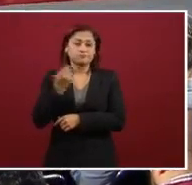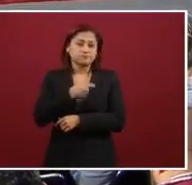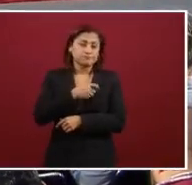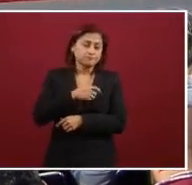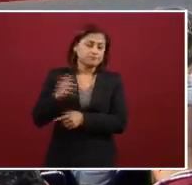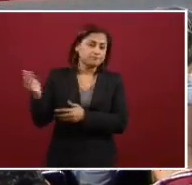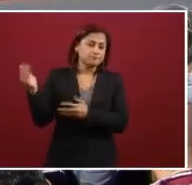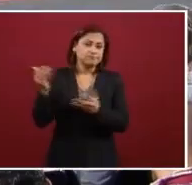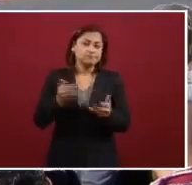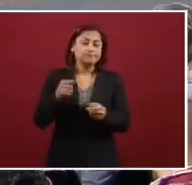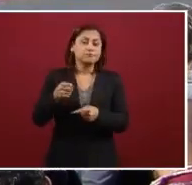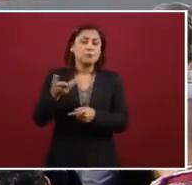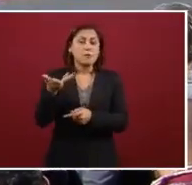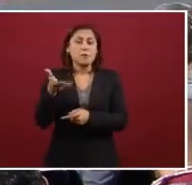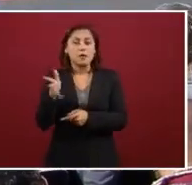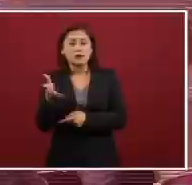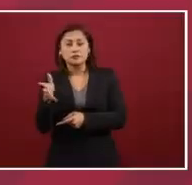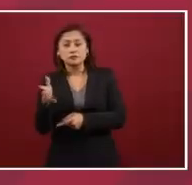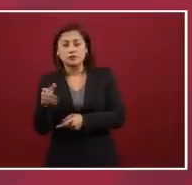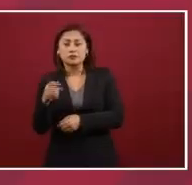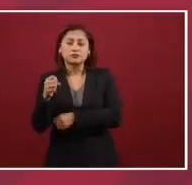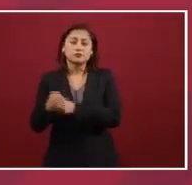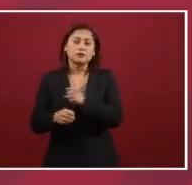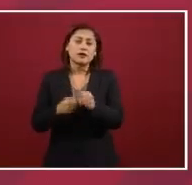el siglo XIX